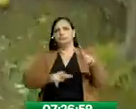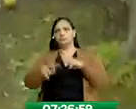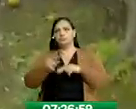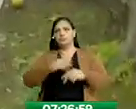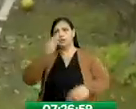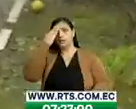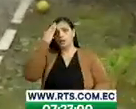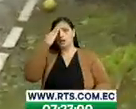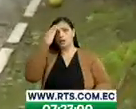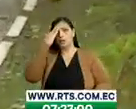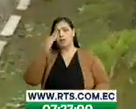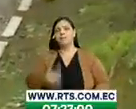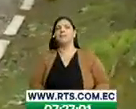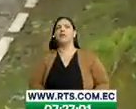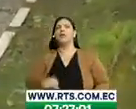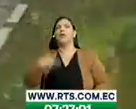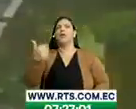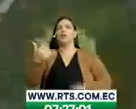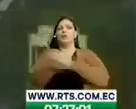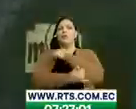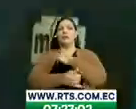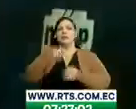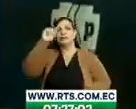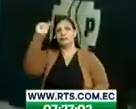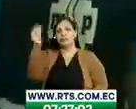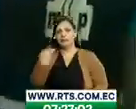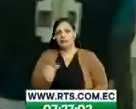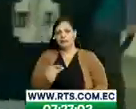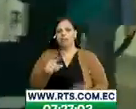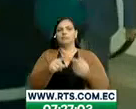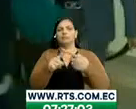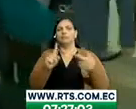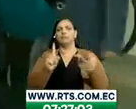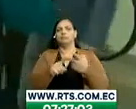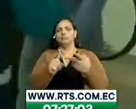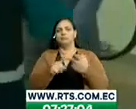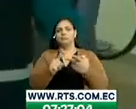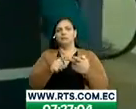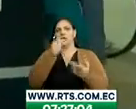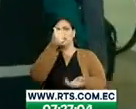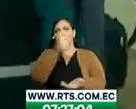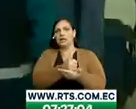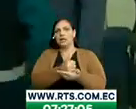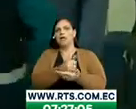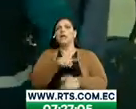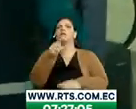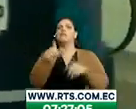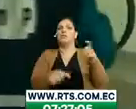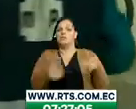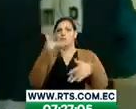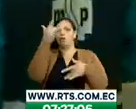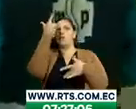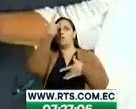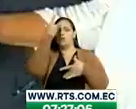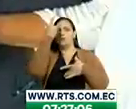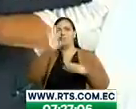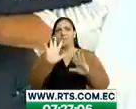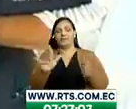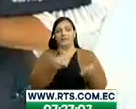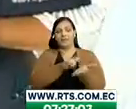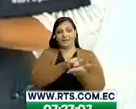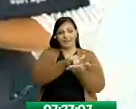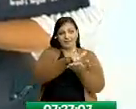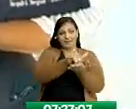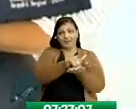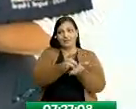en países como Irán e Italia. Y anunció que se procederá a revisar la salud de todos los pasajeros provenientes de los